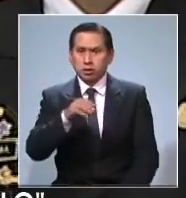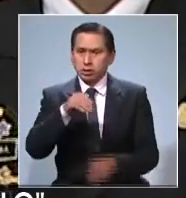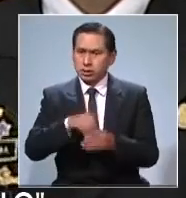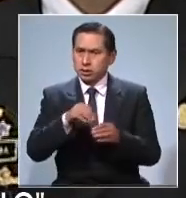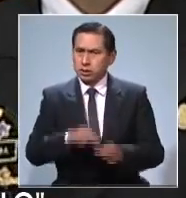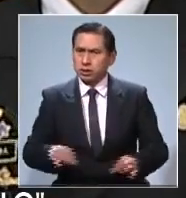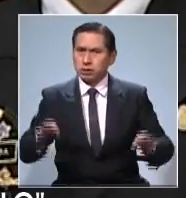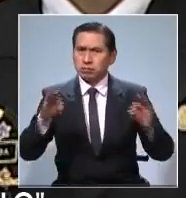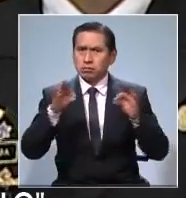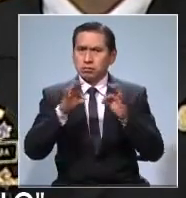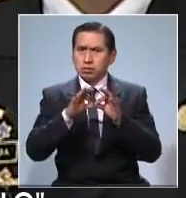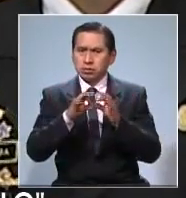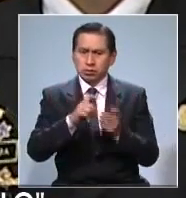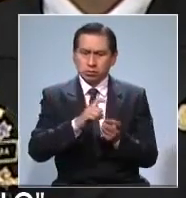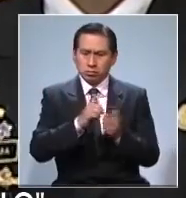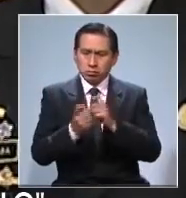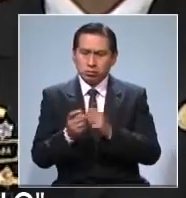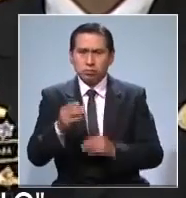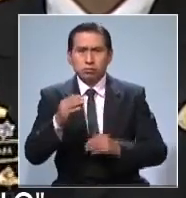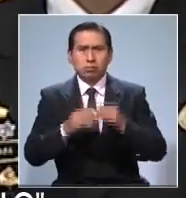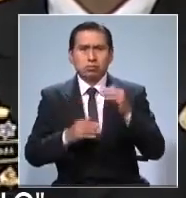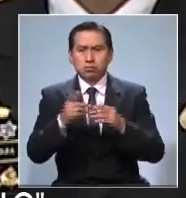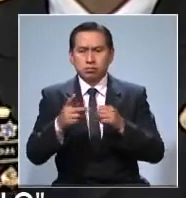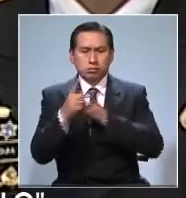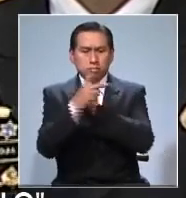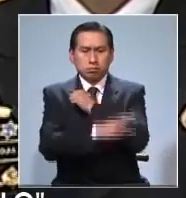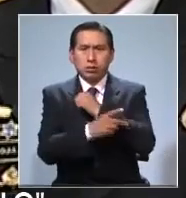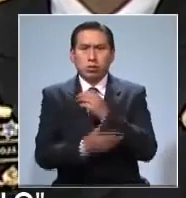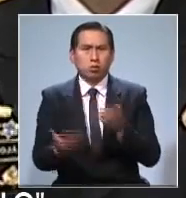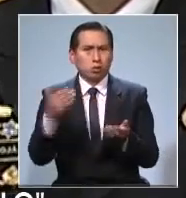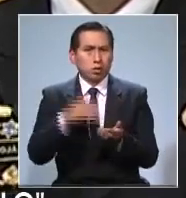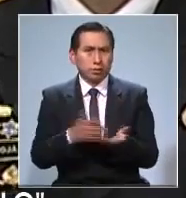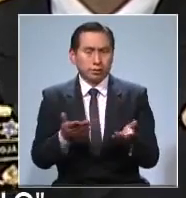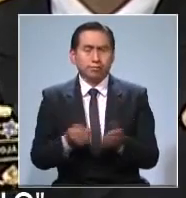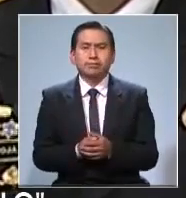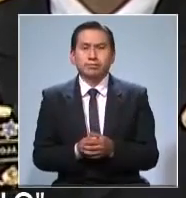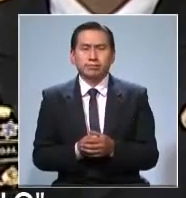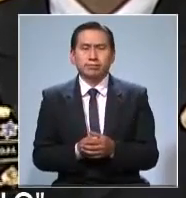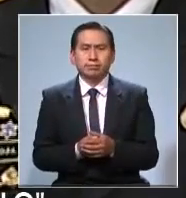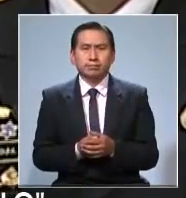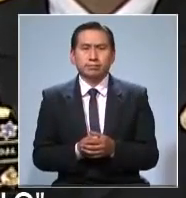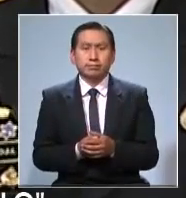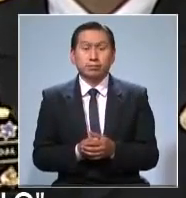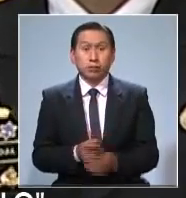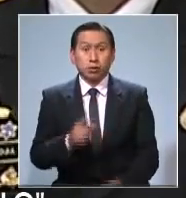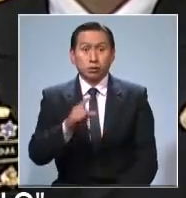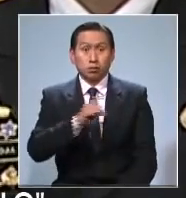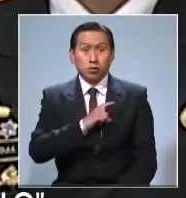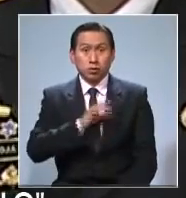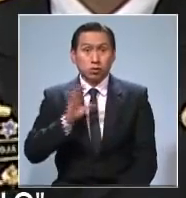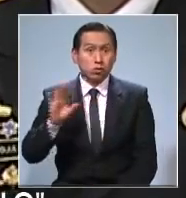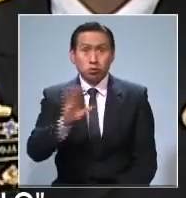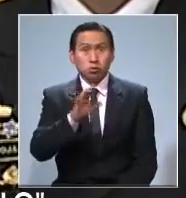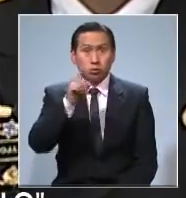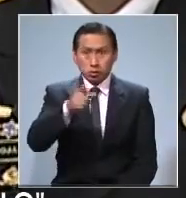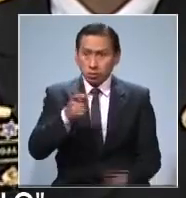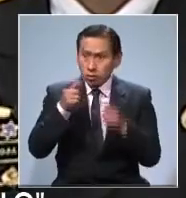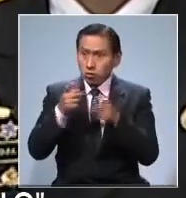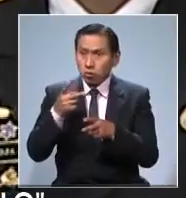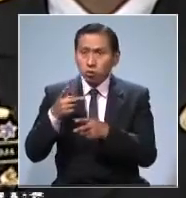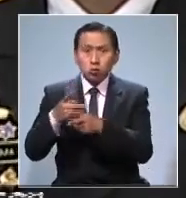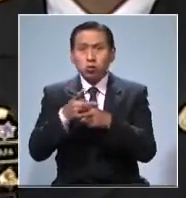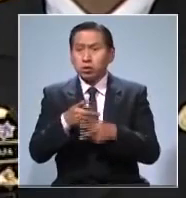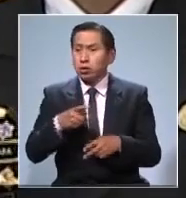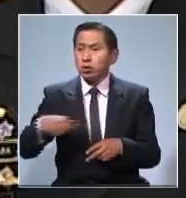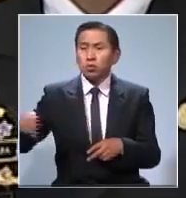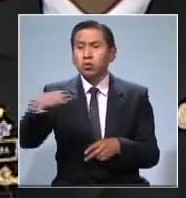de la reconstrucción de la patria. La policía debe velar por la seguridad de las